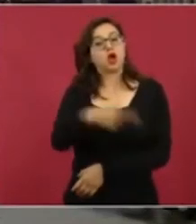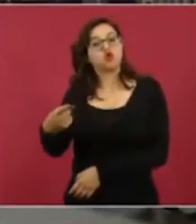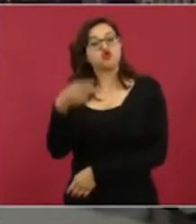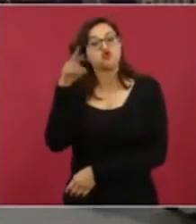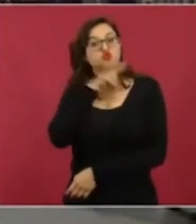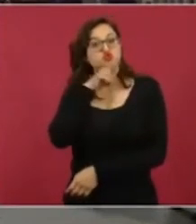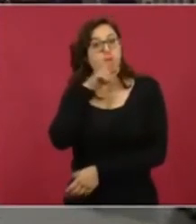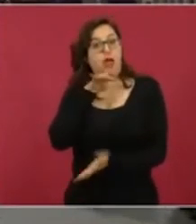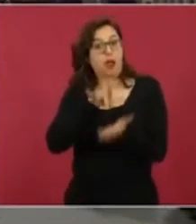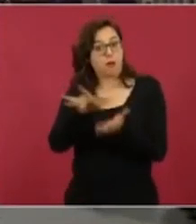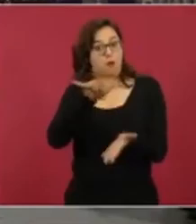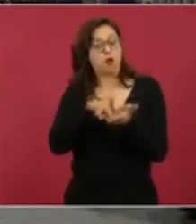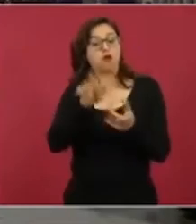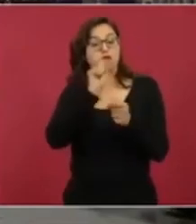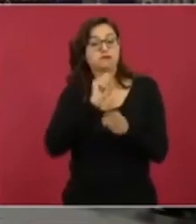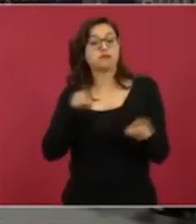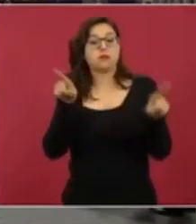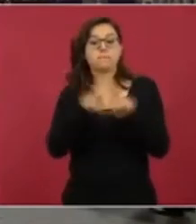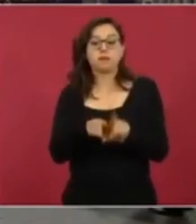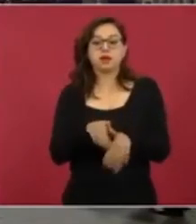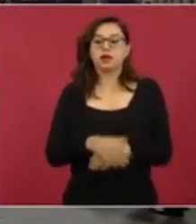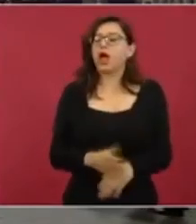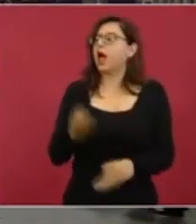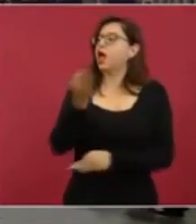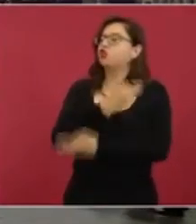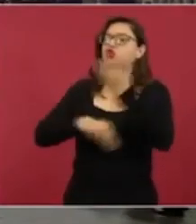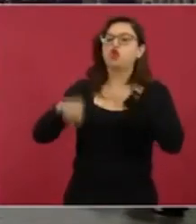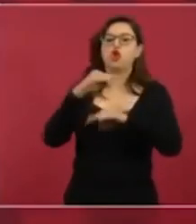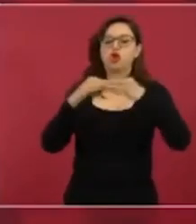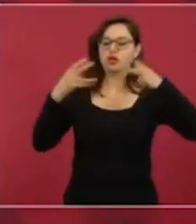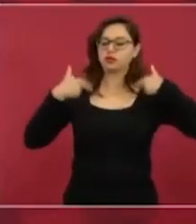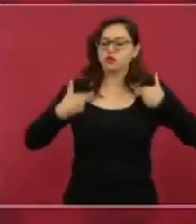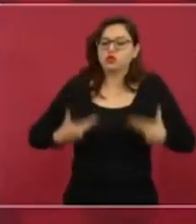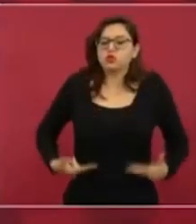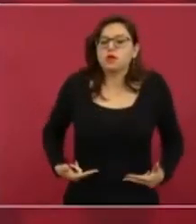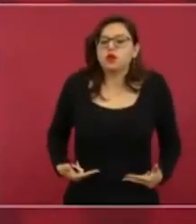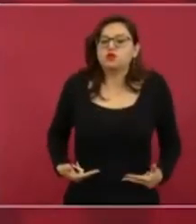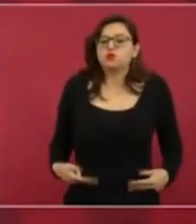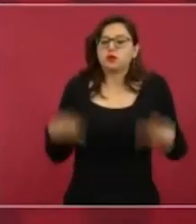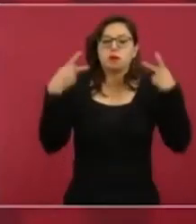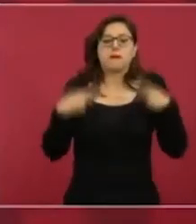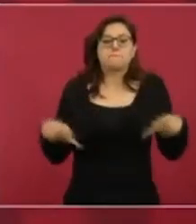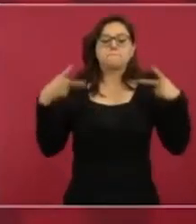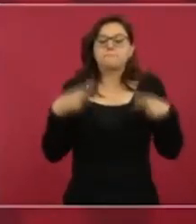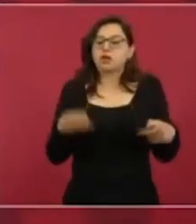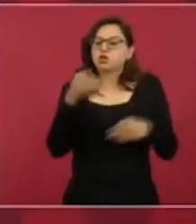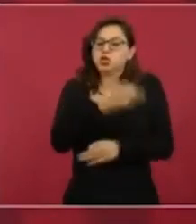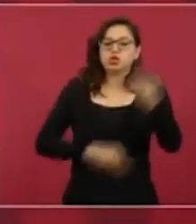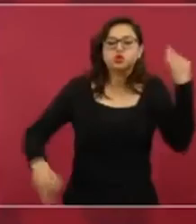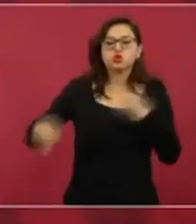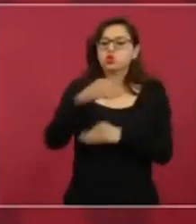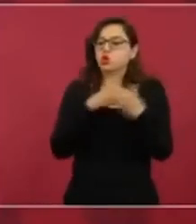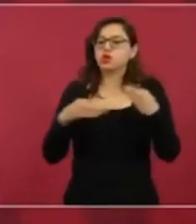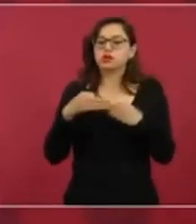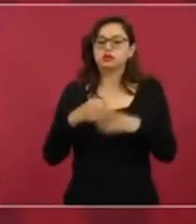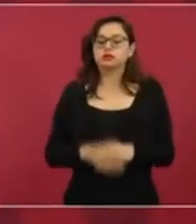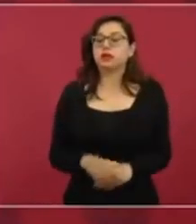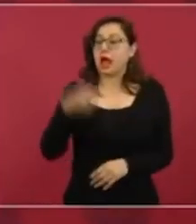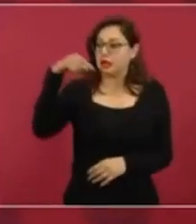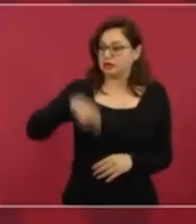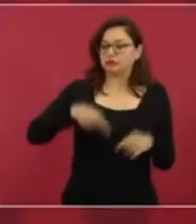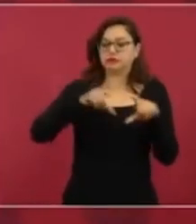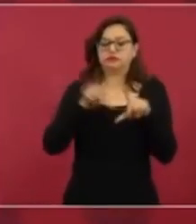ciudadanos rusos que deseen? A todos. O sea, México es un país